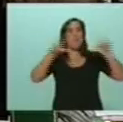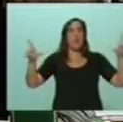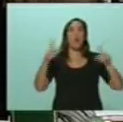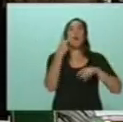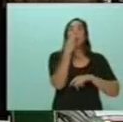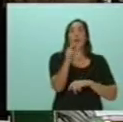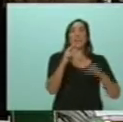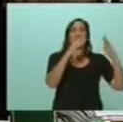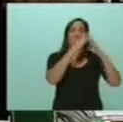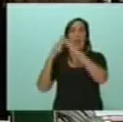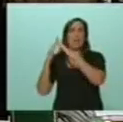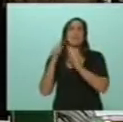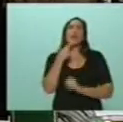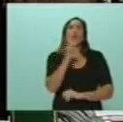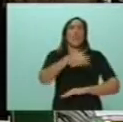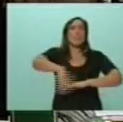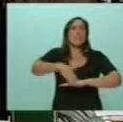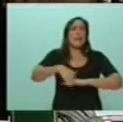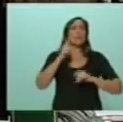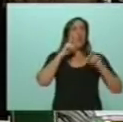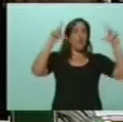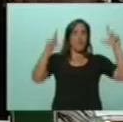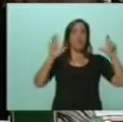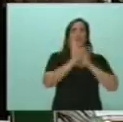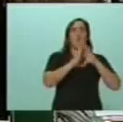frente, sin, por supuesto, decir la calle, nada, por una cuestión